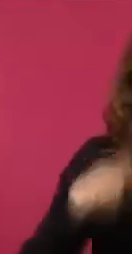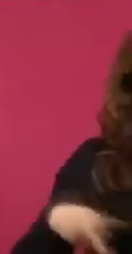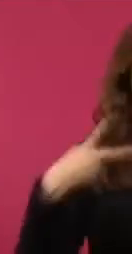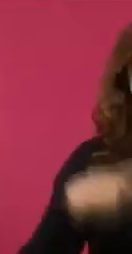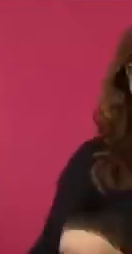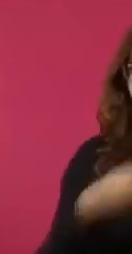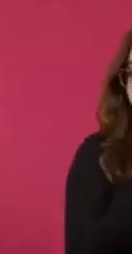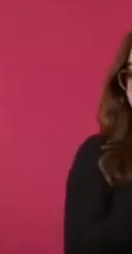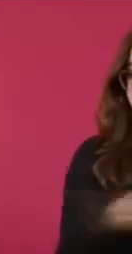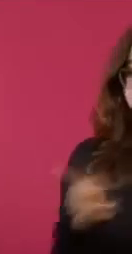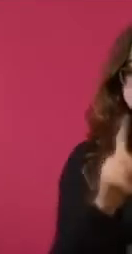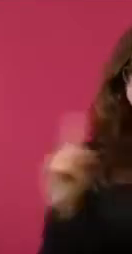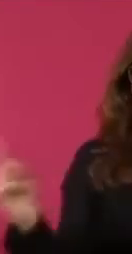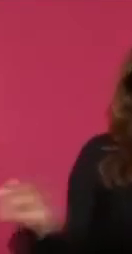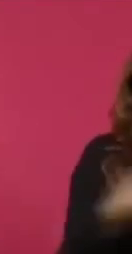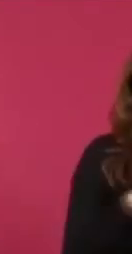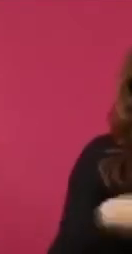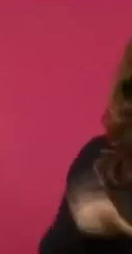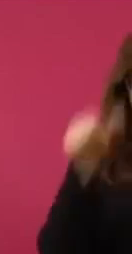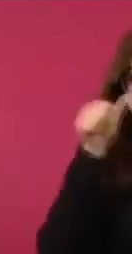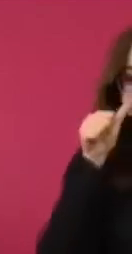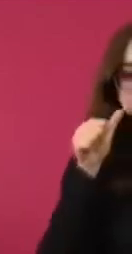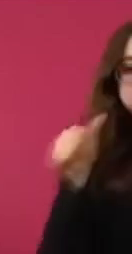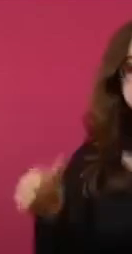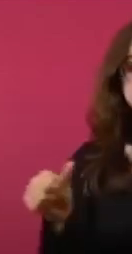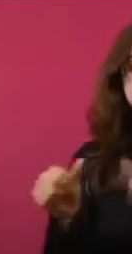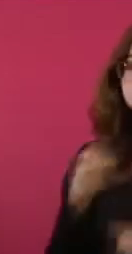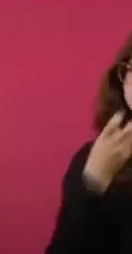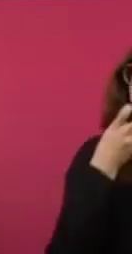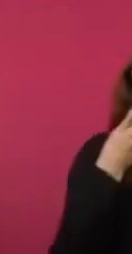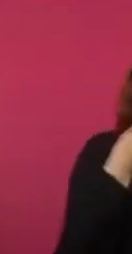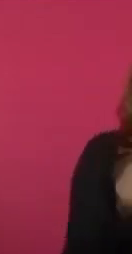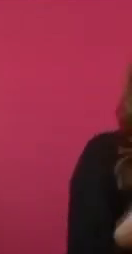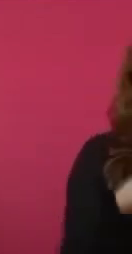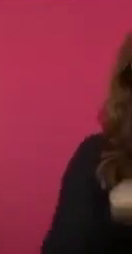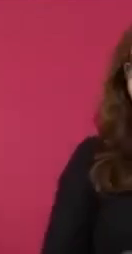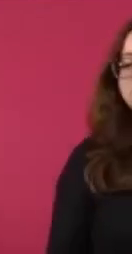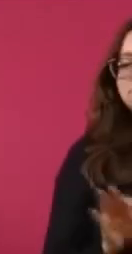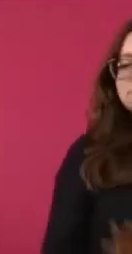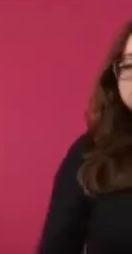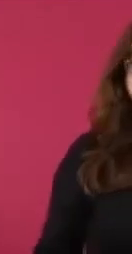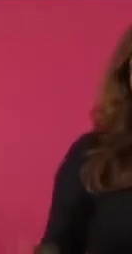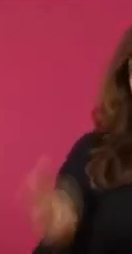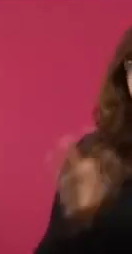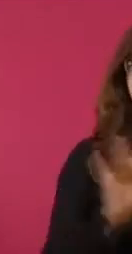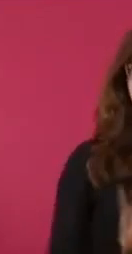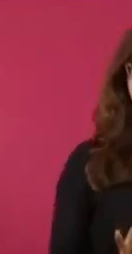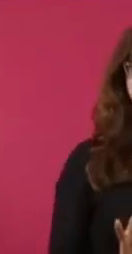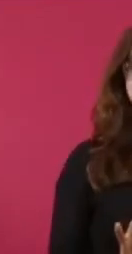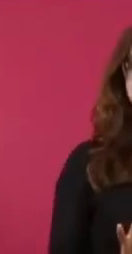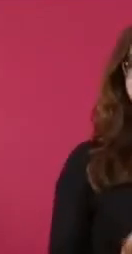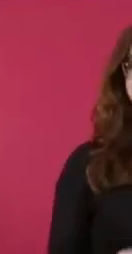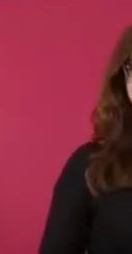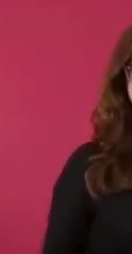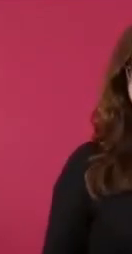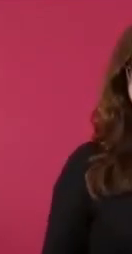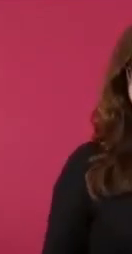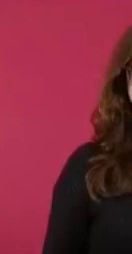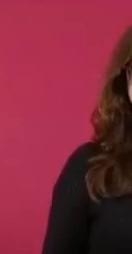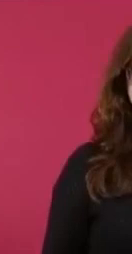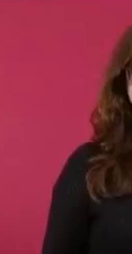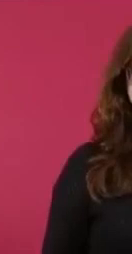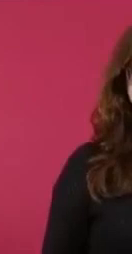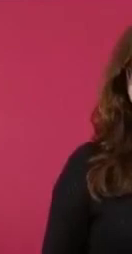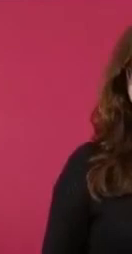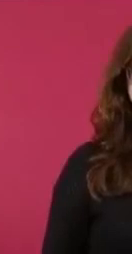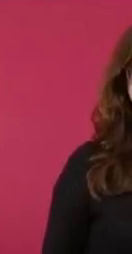Bueno, por un lado, el presidente de la República, pues ya sabe, lo de siempre, ¿no? Atacando a los adversarios,